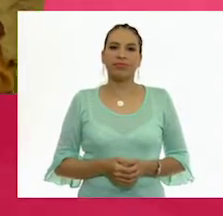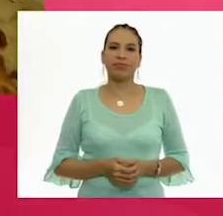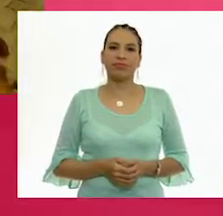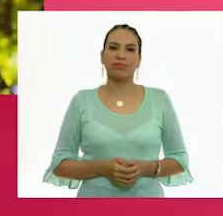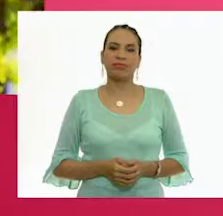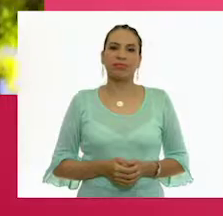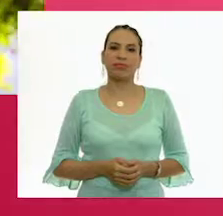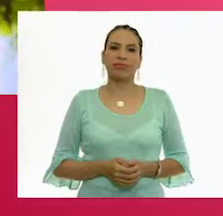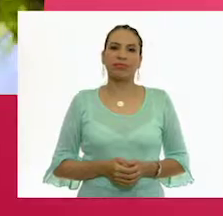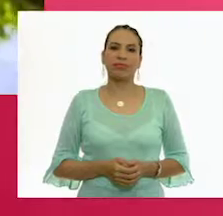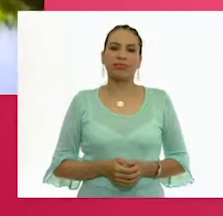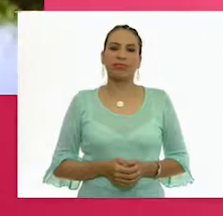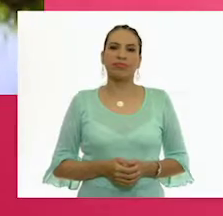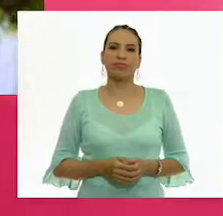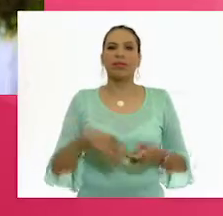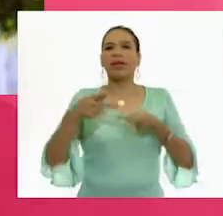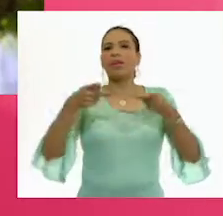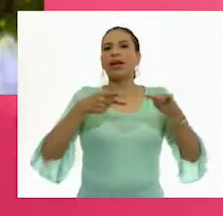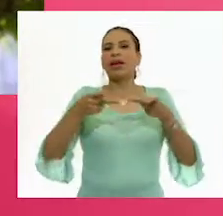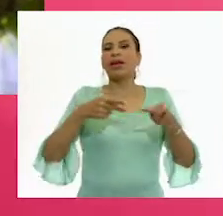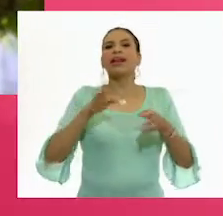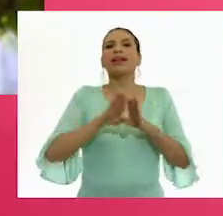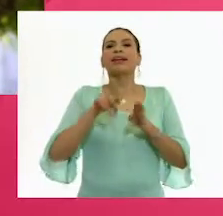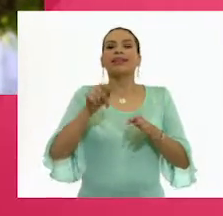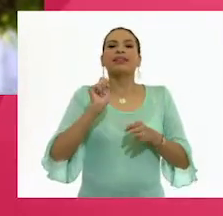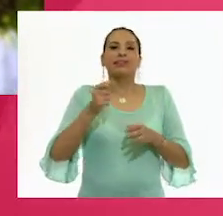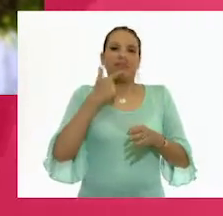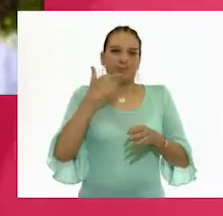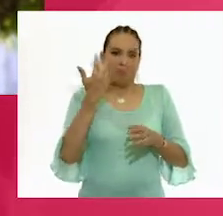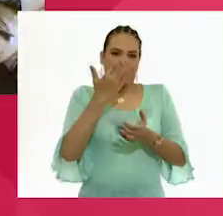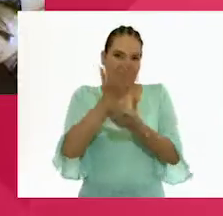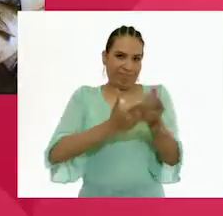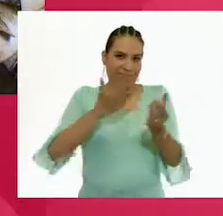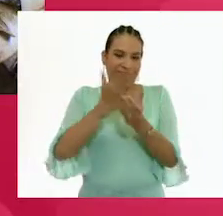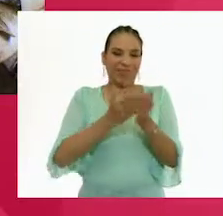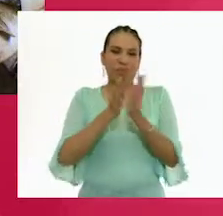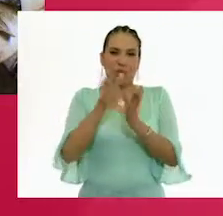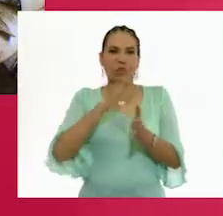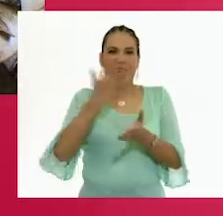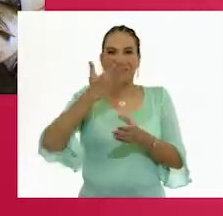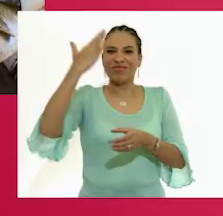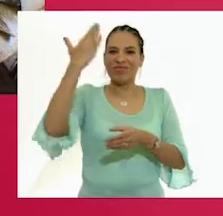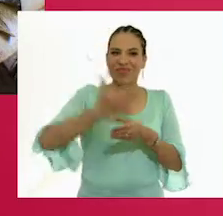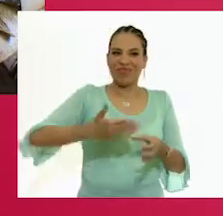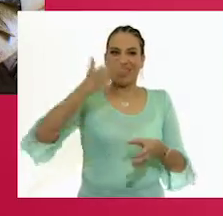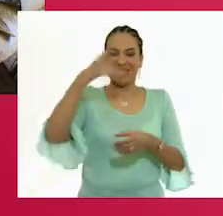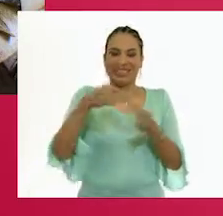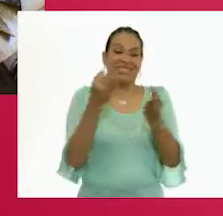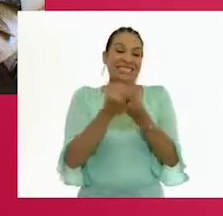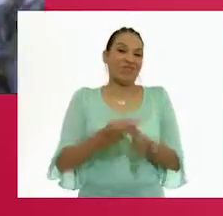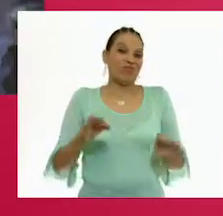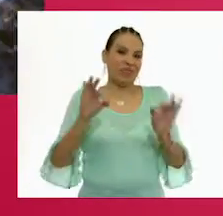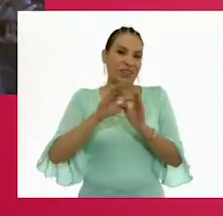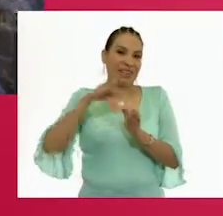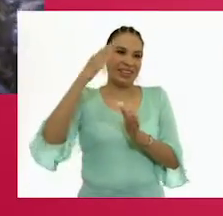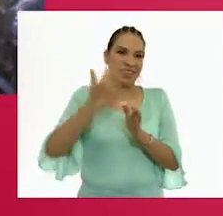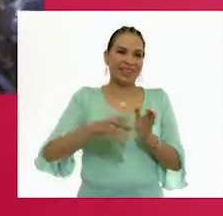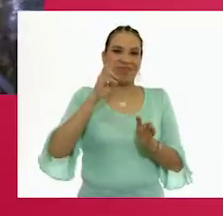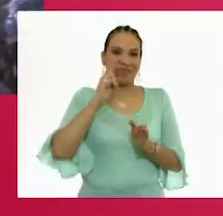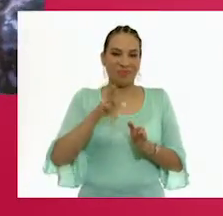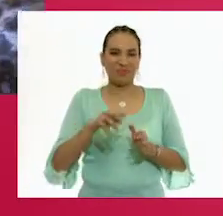Pues ahora sí, Chava, prepáranos un taco de chimbó. Chava dijo que no podía hacerlo sin su machete. Claro que sí, el machete es muy importante. Nada más